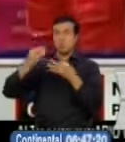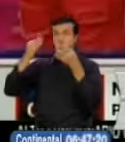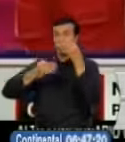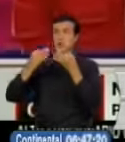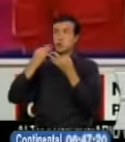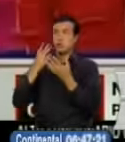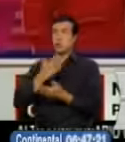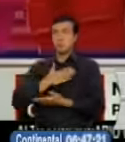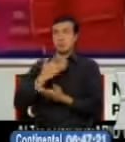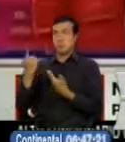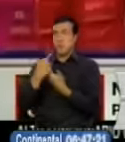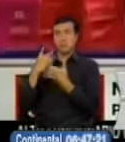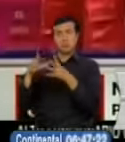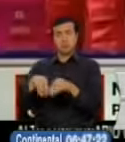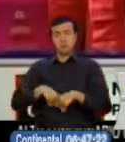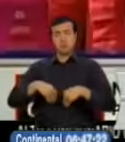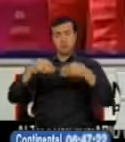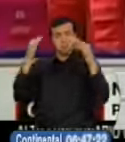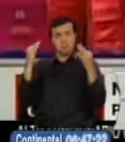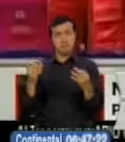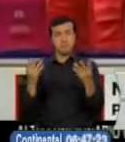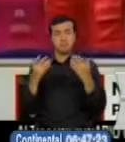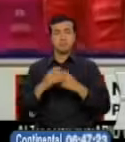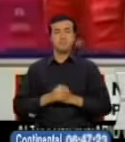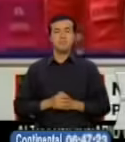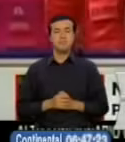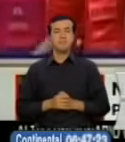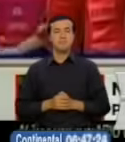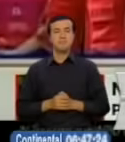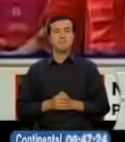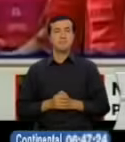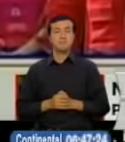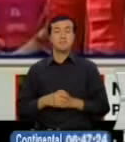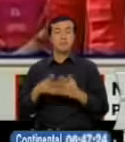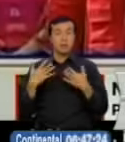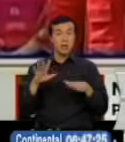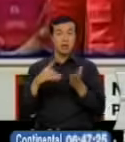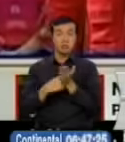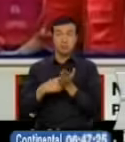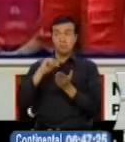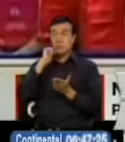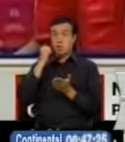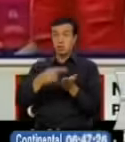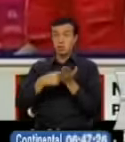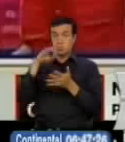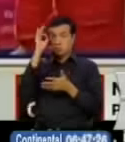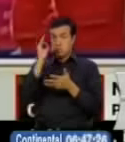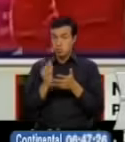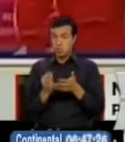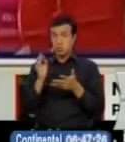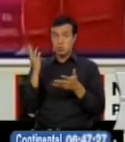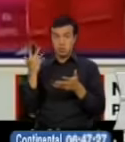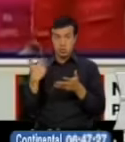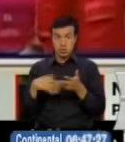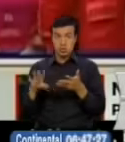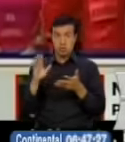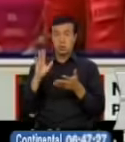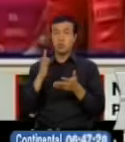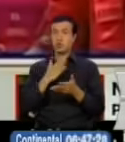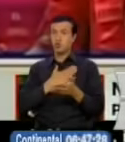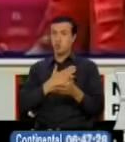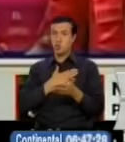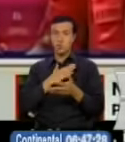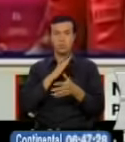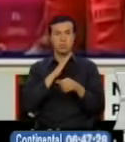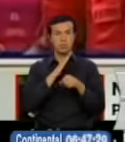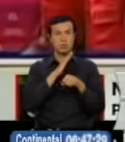Justicia. Así que después de discutido el día de mañana el presupuesto, voy a